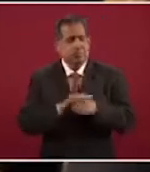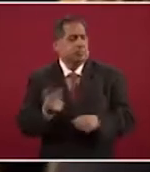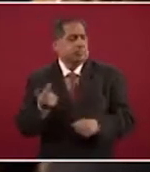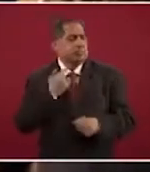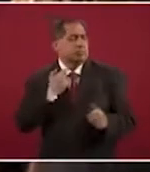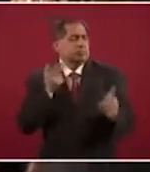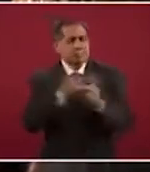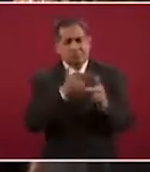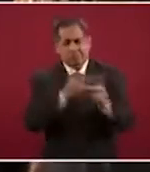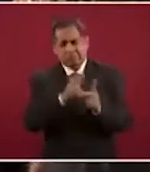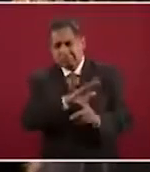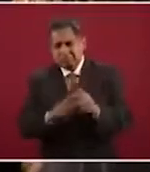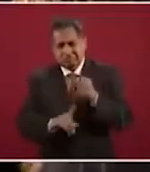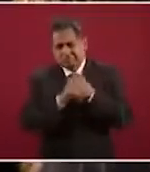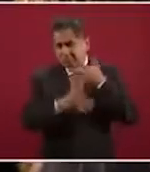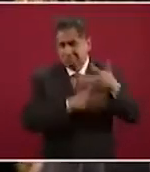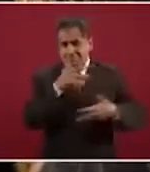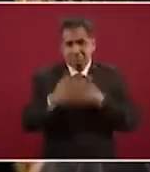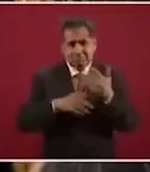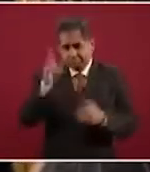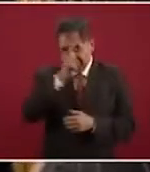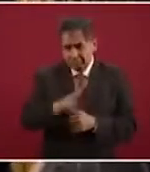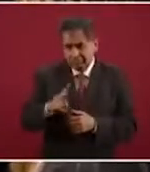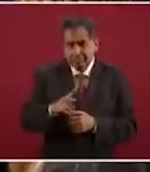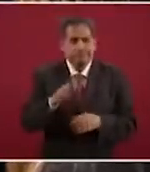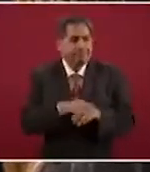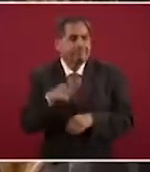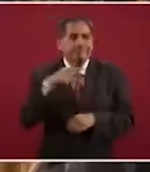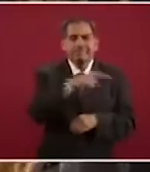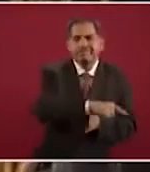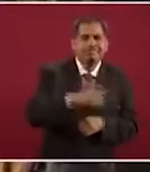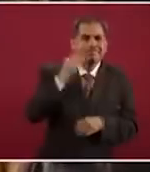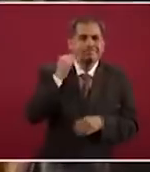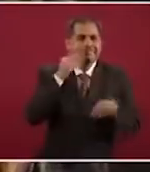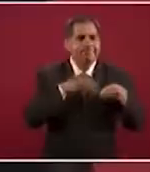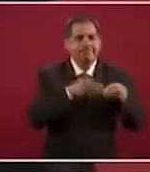homicidios, con más violencia, por el puerto de Manzanillo.